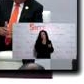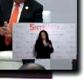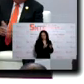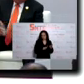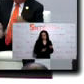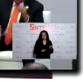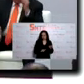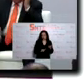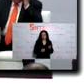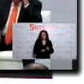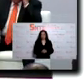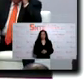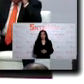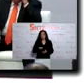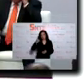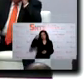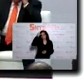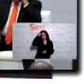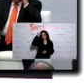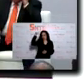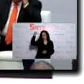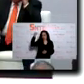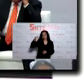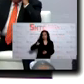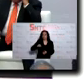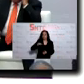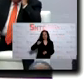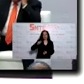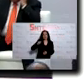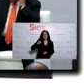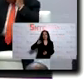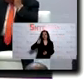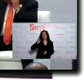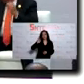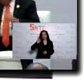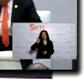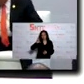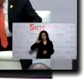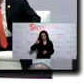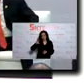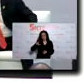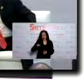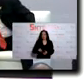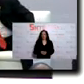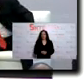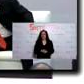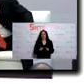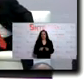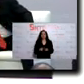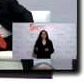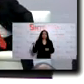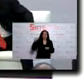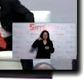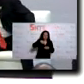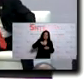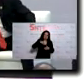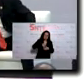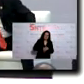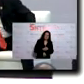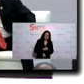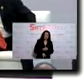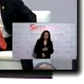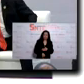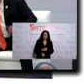La inteligencia artificial se está metiendo con entusiasmo en esto, puesto que si es que tienen cara, están estudiando cómo